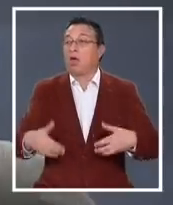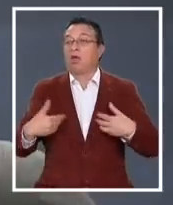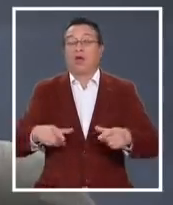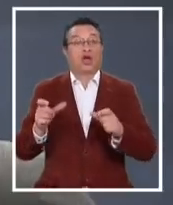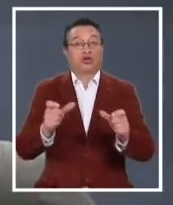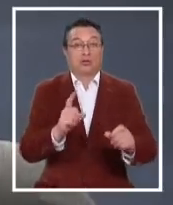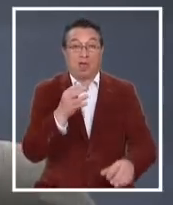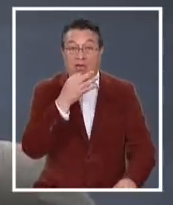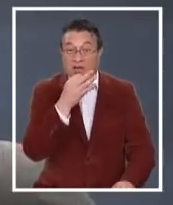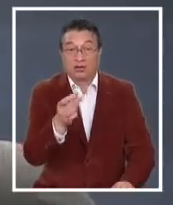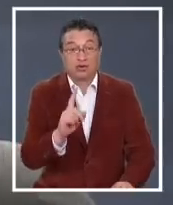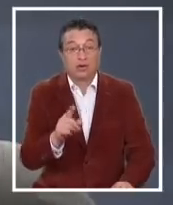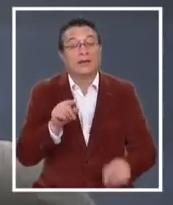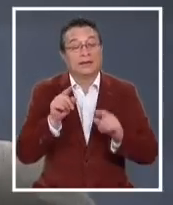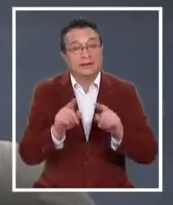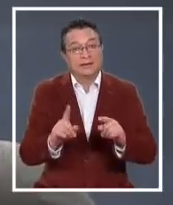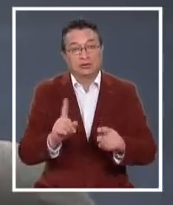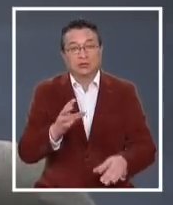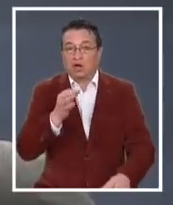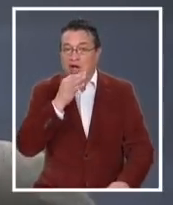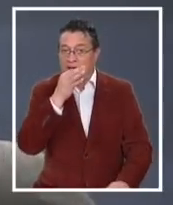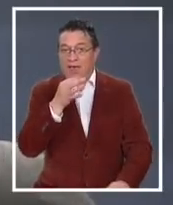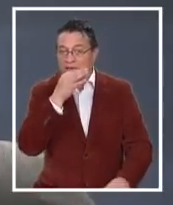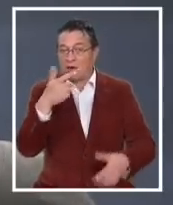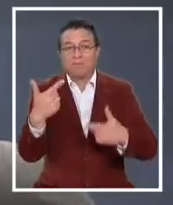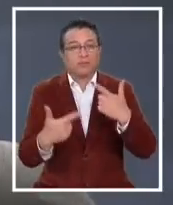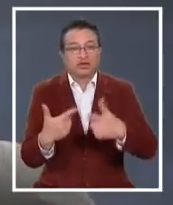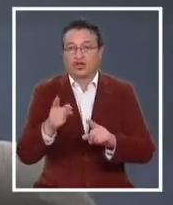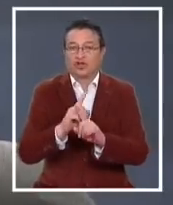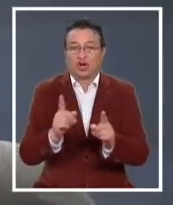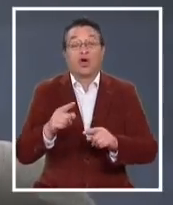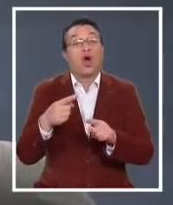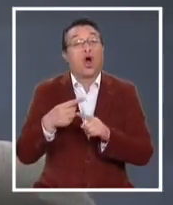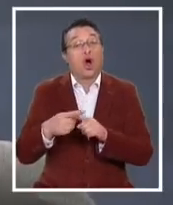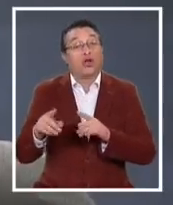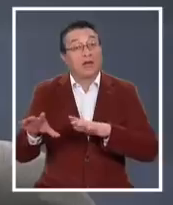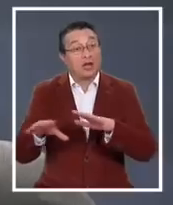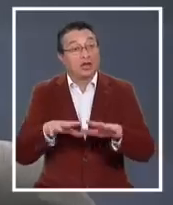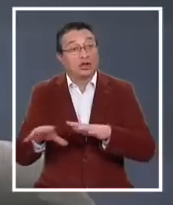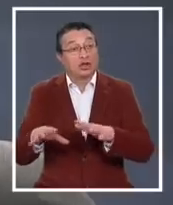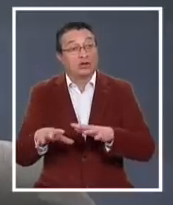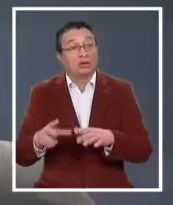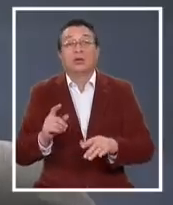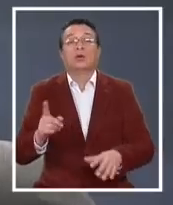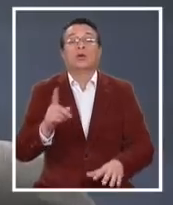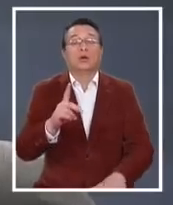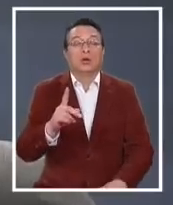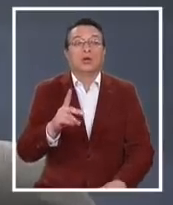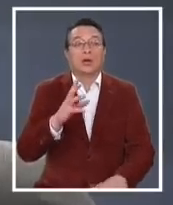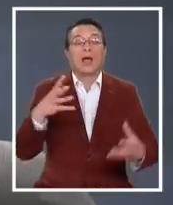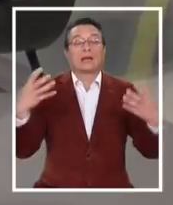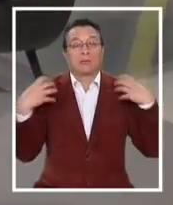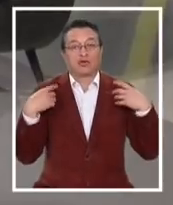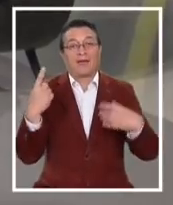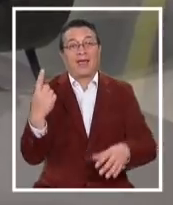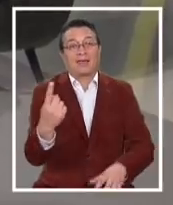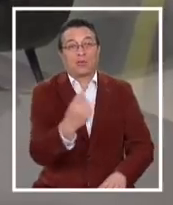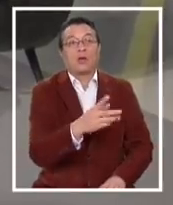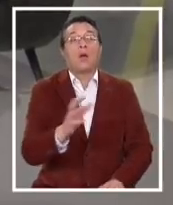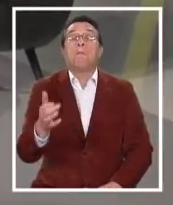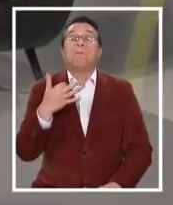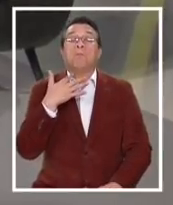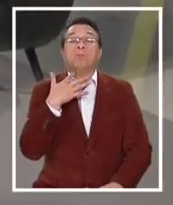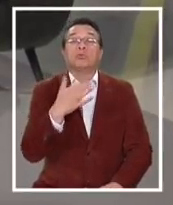controles. Eso no ha sido parte del discurso político. Otra cosa es la responsabilidad individual de la gente. ¿La gente lo entiende